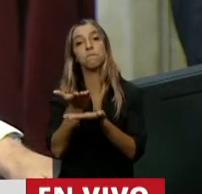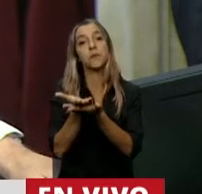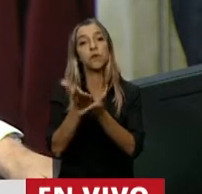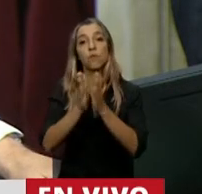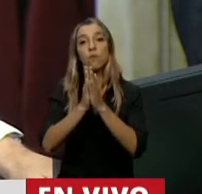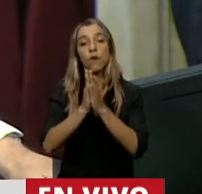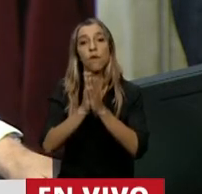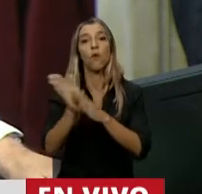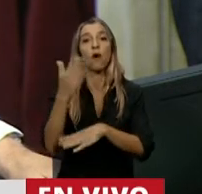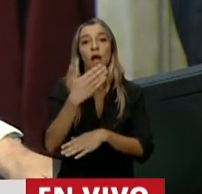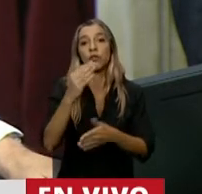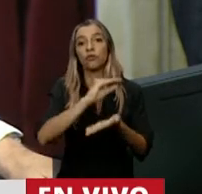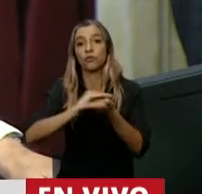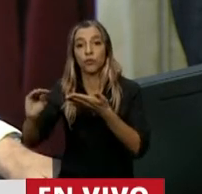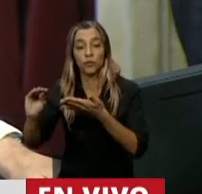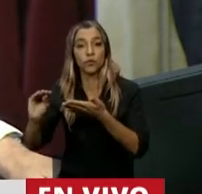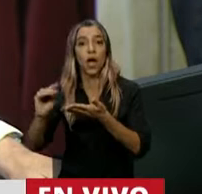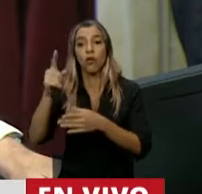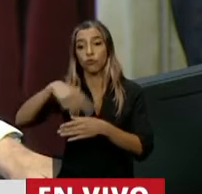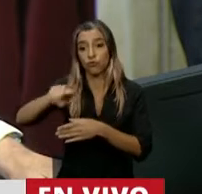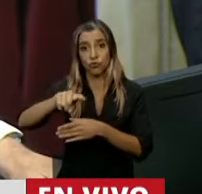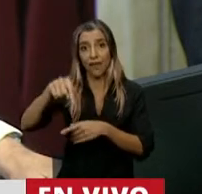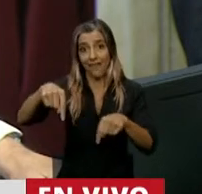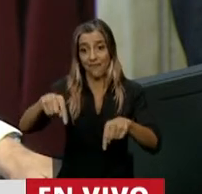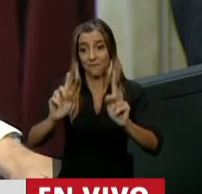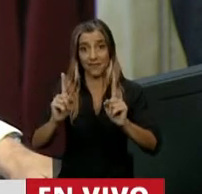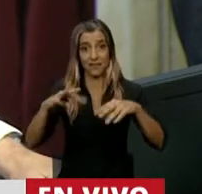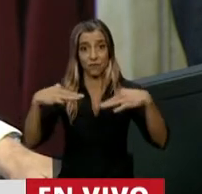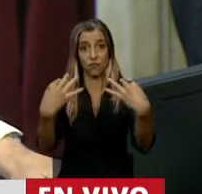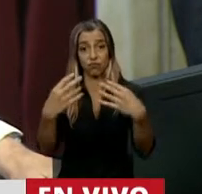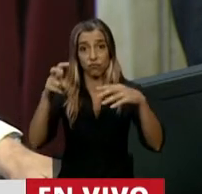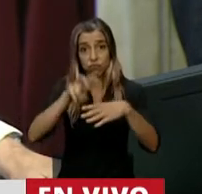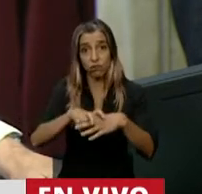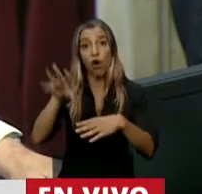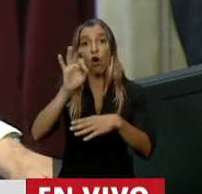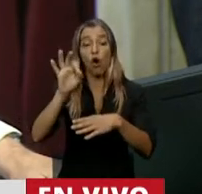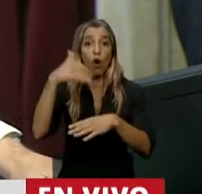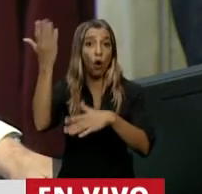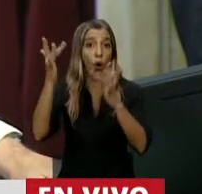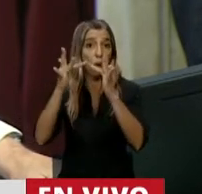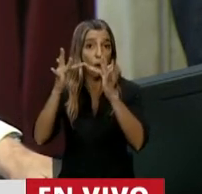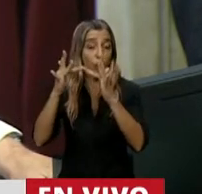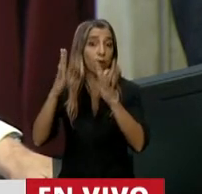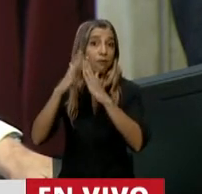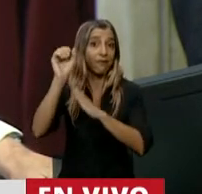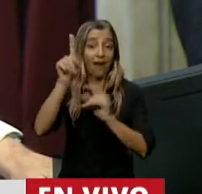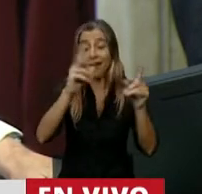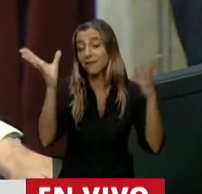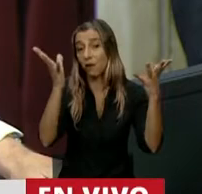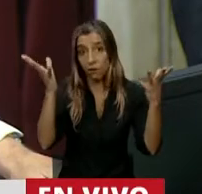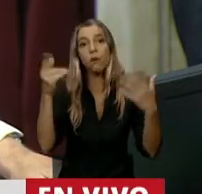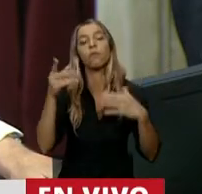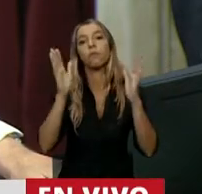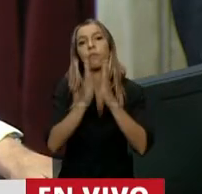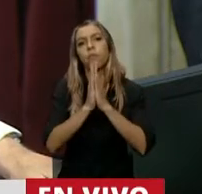presencial y remotamente, que estén atentos al momento de votar, porque si no, cada votación requiere